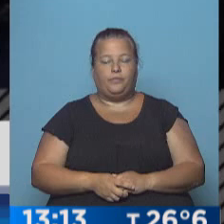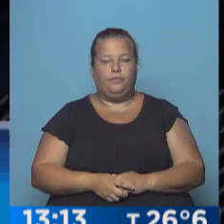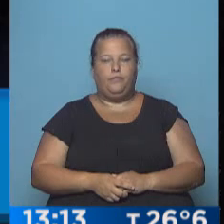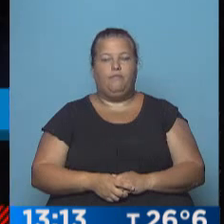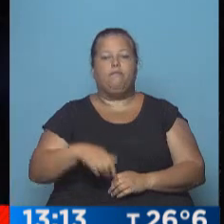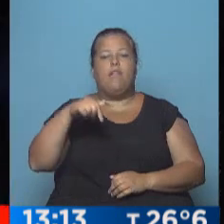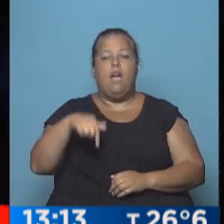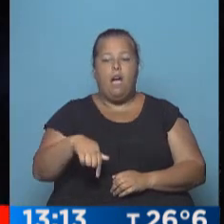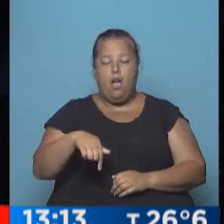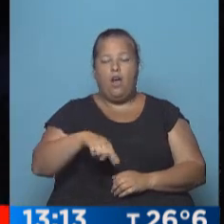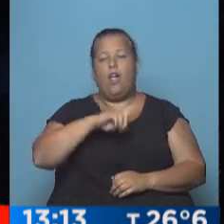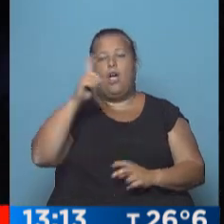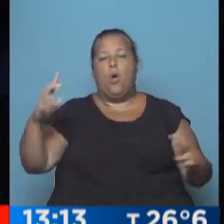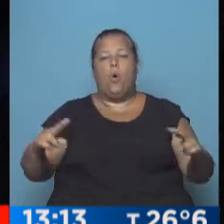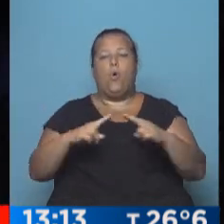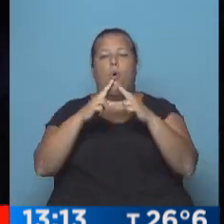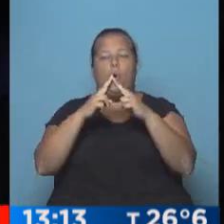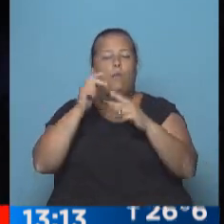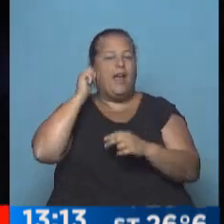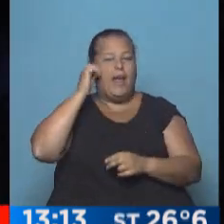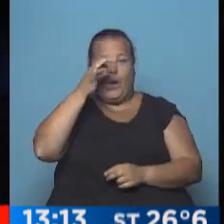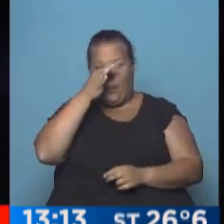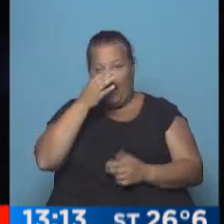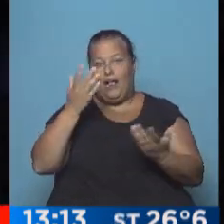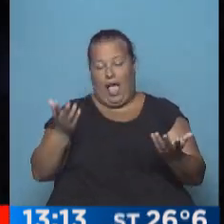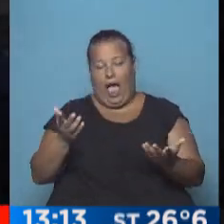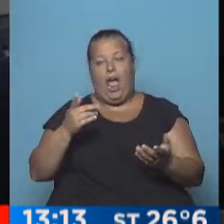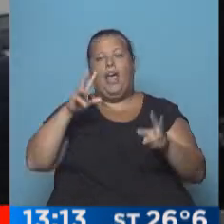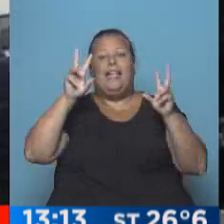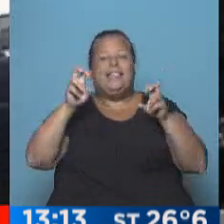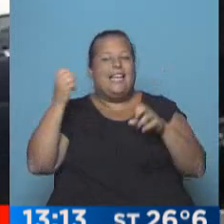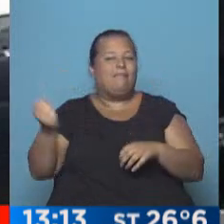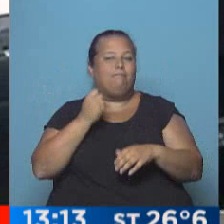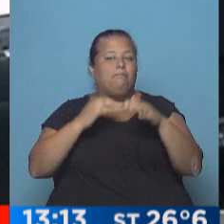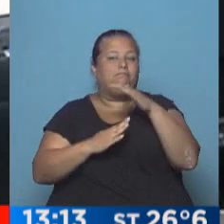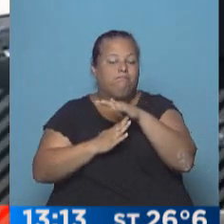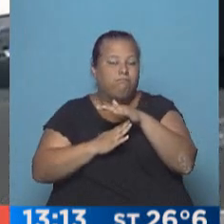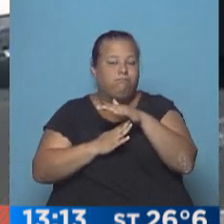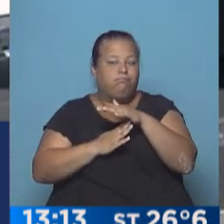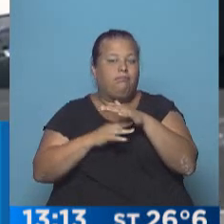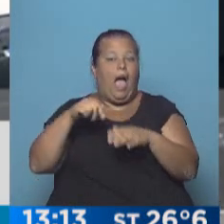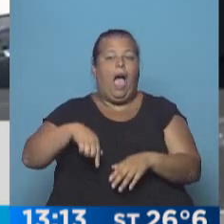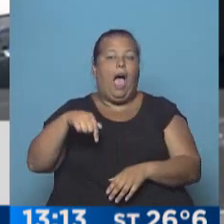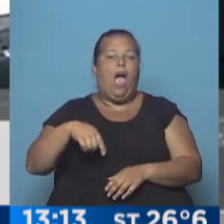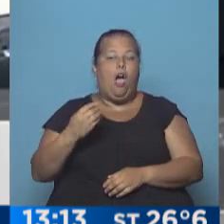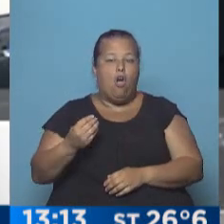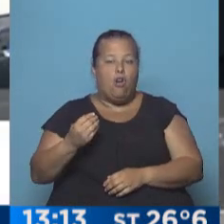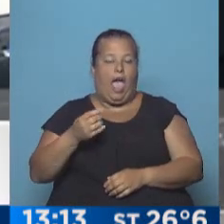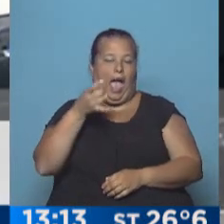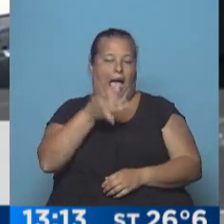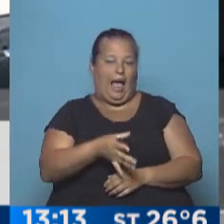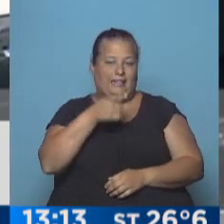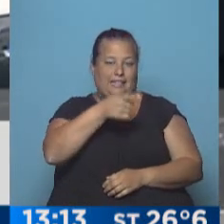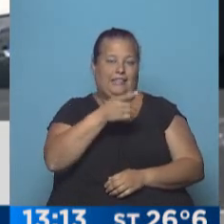Y nos vamos ahora a la cumbre del G20, que por supuesto tiene como tema central en este momento los